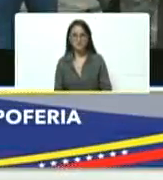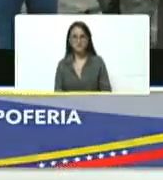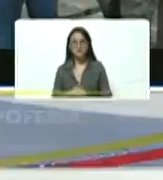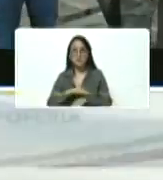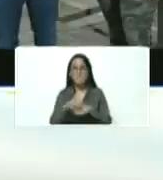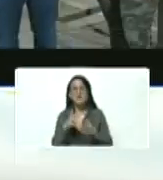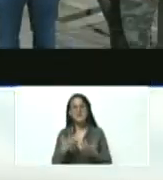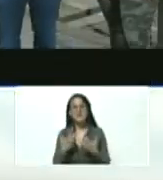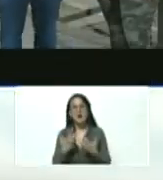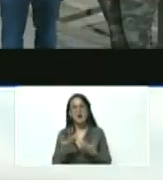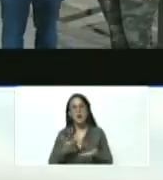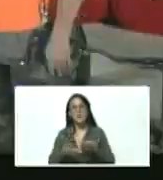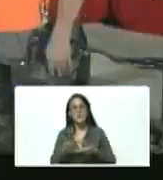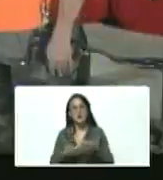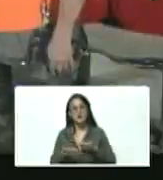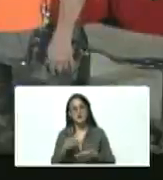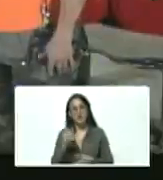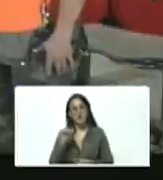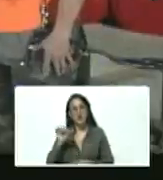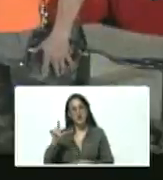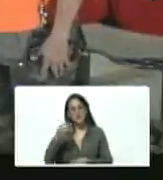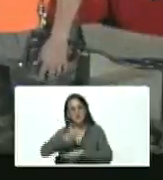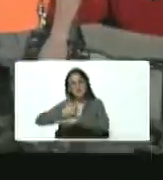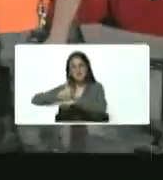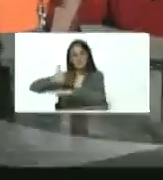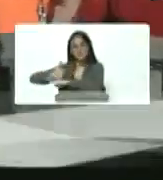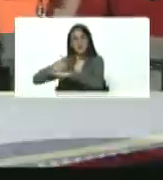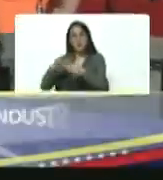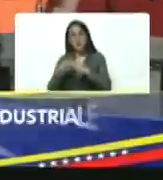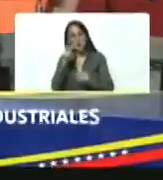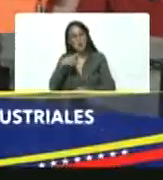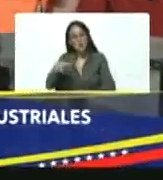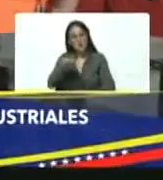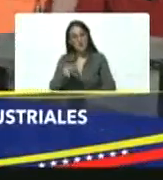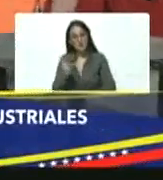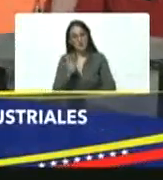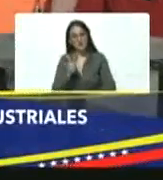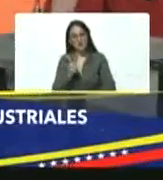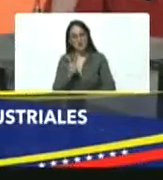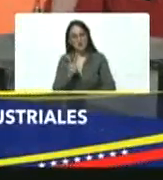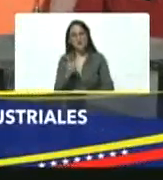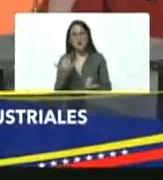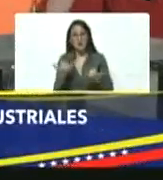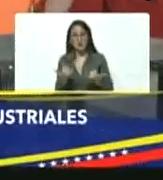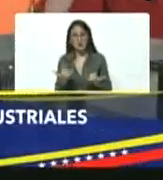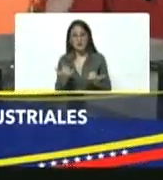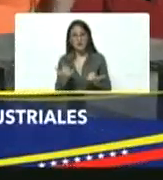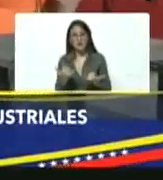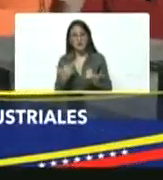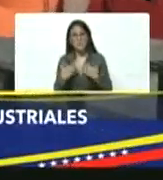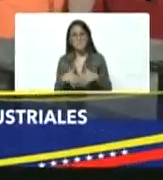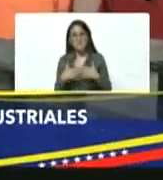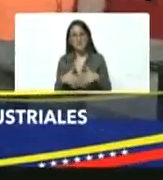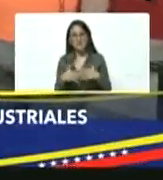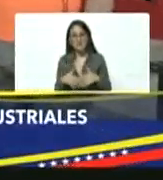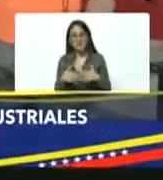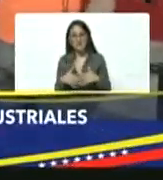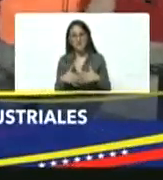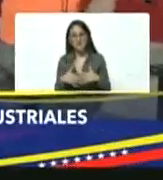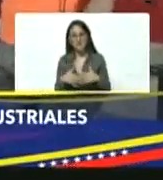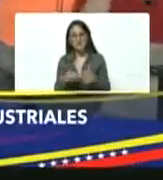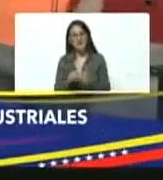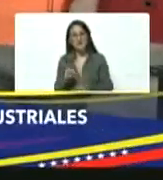para el Comercio Nacional, Delis Álvarez, a las autoridades presentes y a todo el pueblo venezolano que nos sintoniza. Nos encontramos aquí en la empresa Servitex,